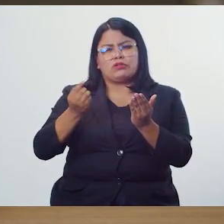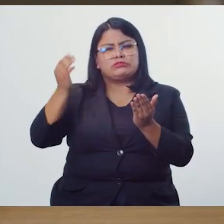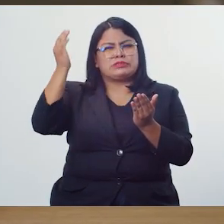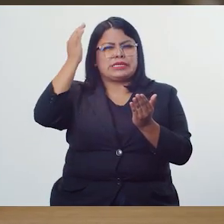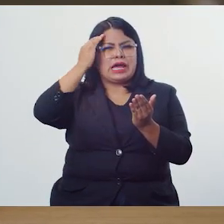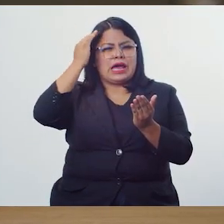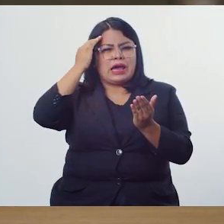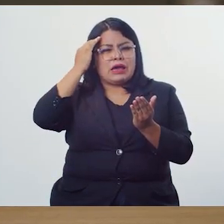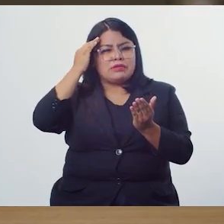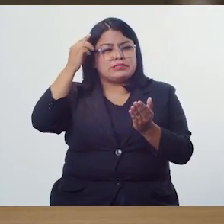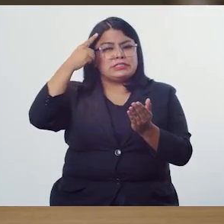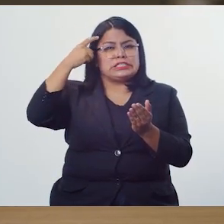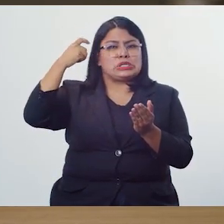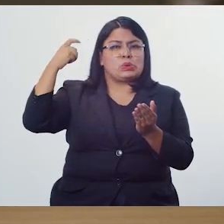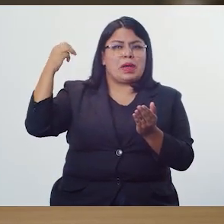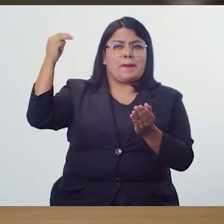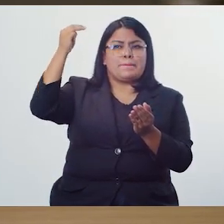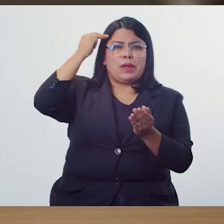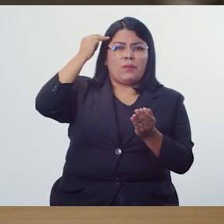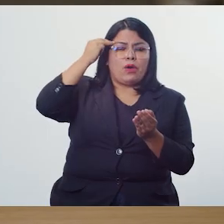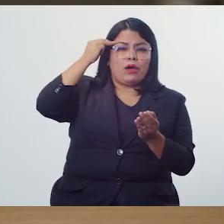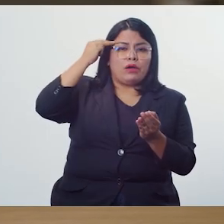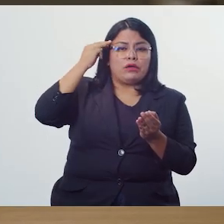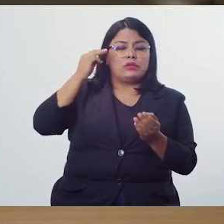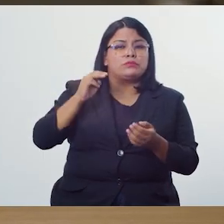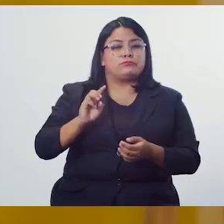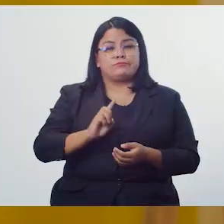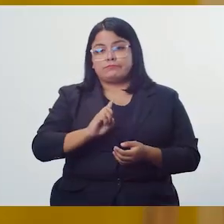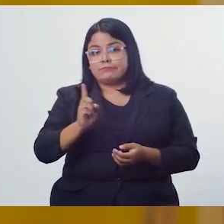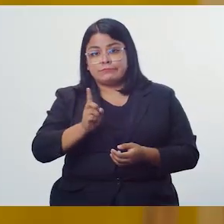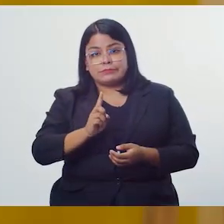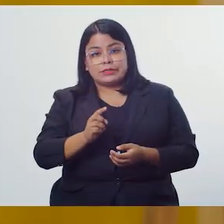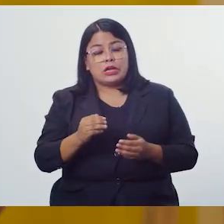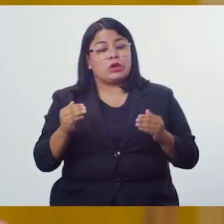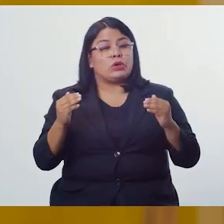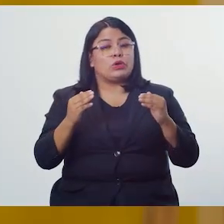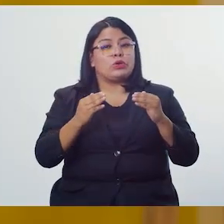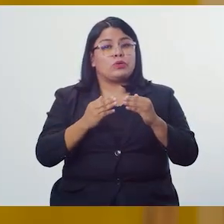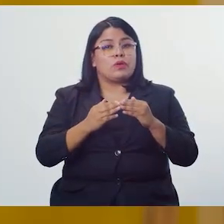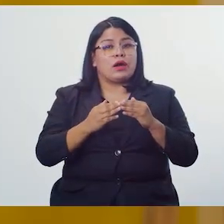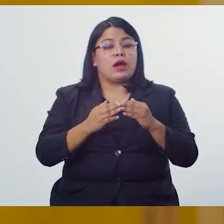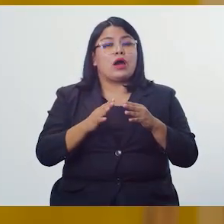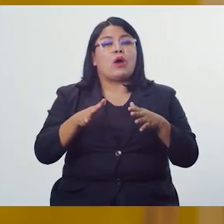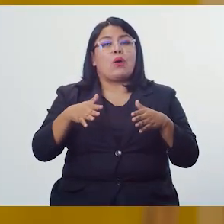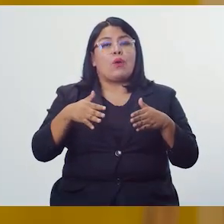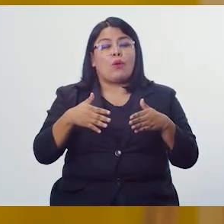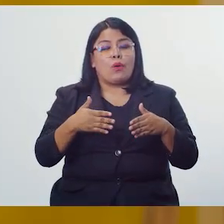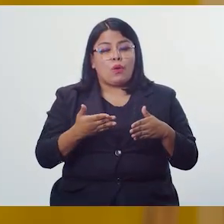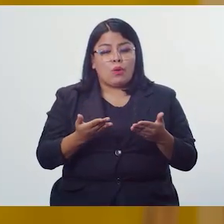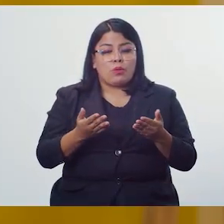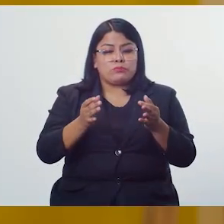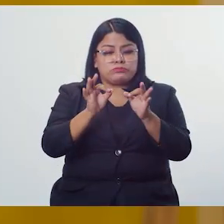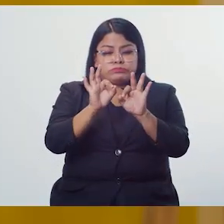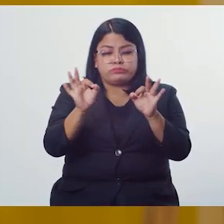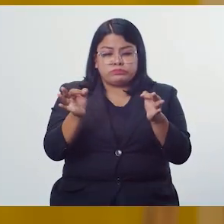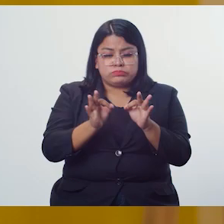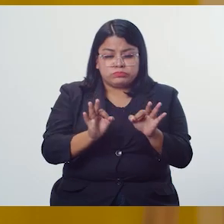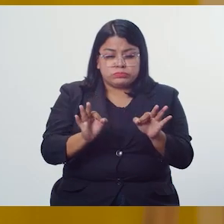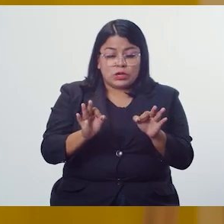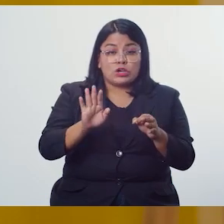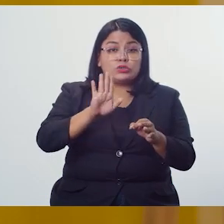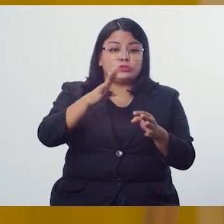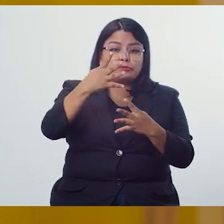indagar acerca de qué recuerda el niño o niña acerca del texto, sino también cómo se acerca ese texto a